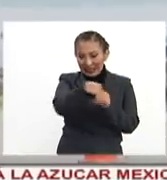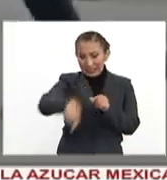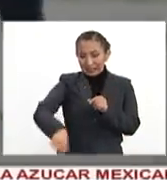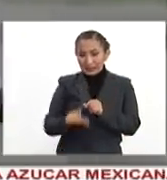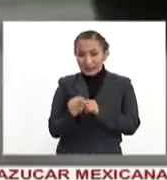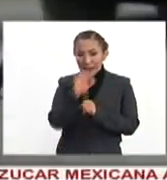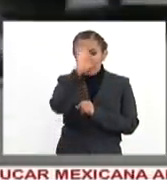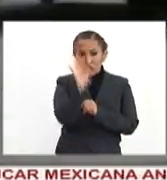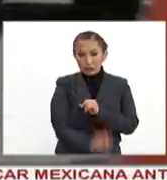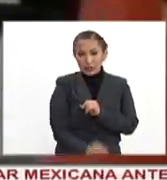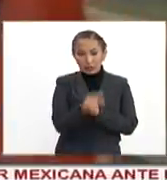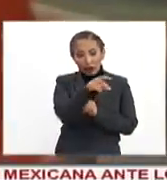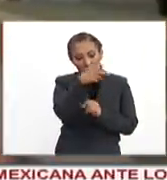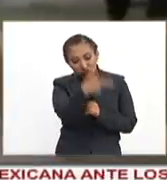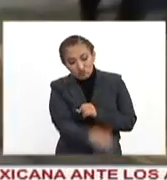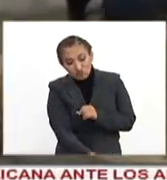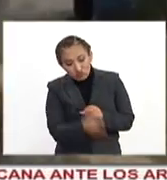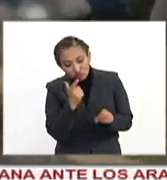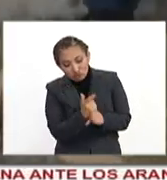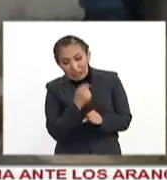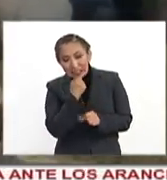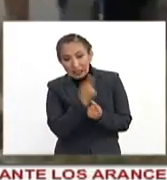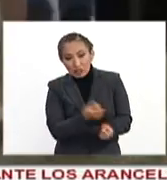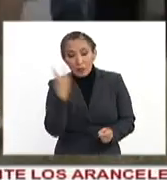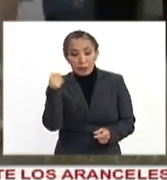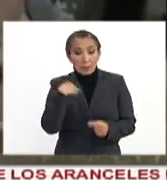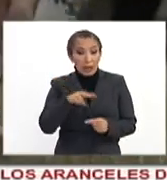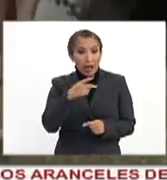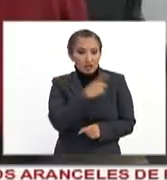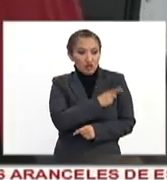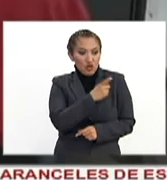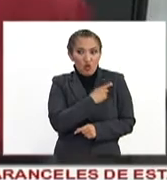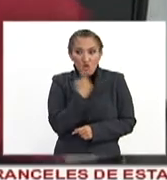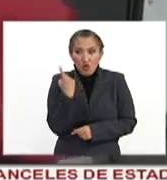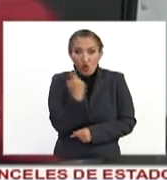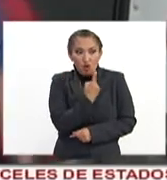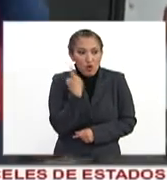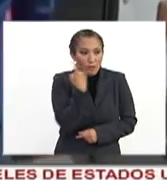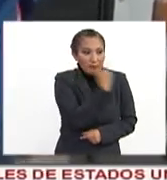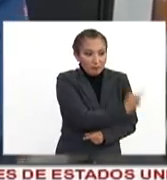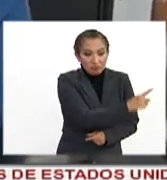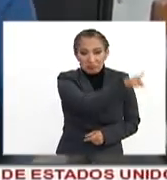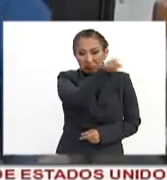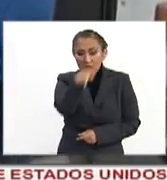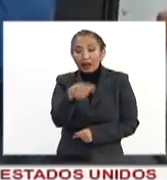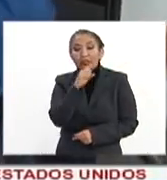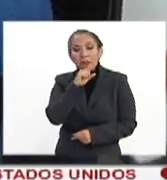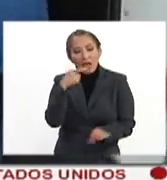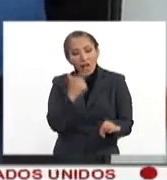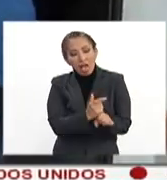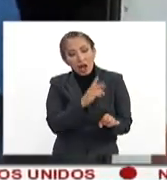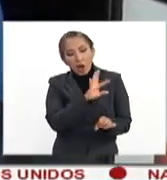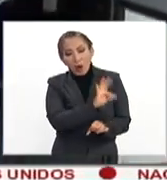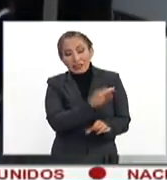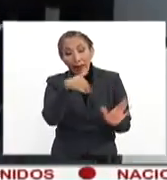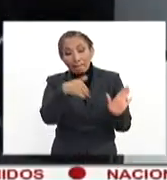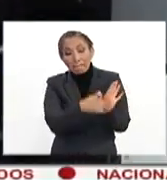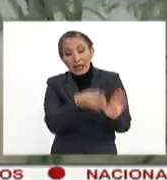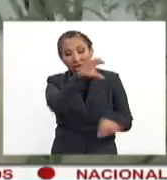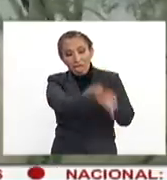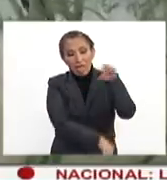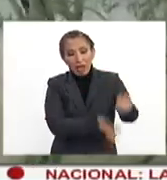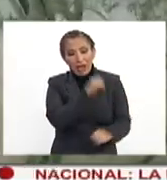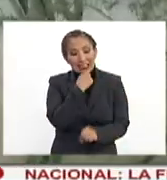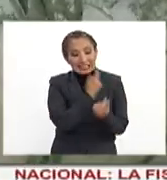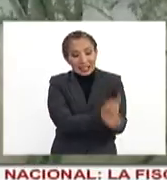En 70% de los casos eran menores que viajaban sin compañía de adulto. También en ese lapso se detectaron más de 40.000